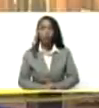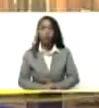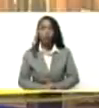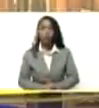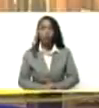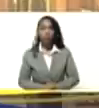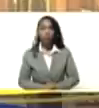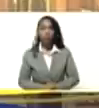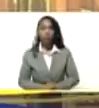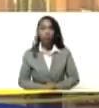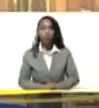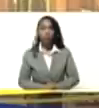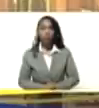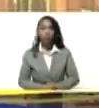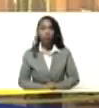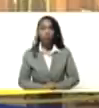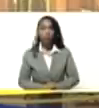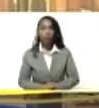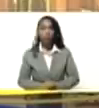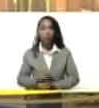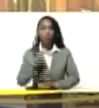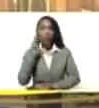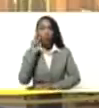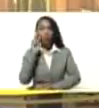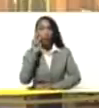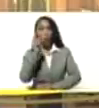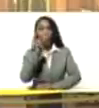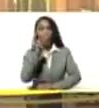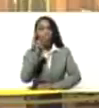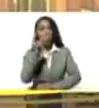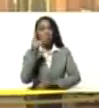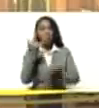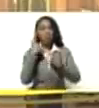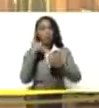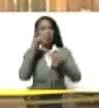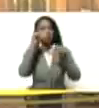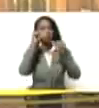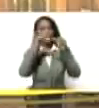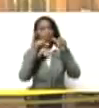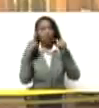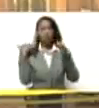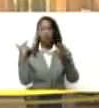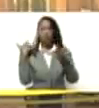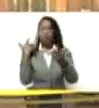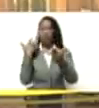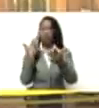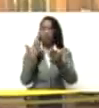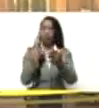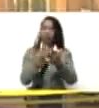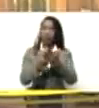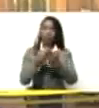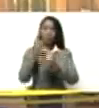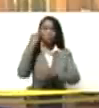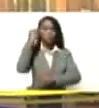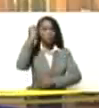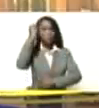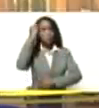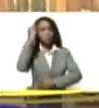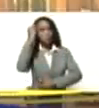1 de miraflores allí en el despacho donde se encuentra la espada original